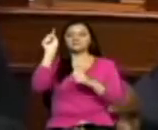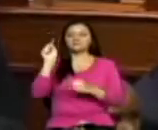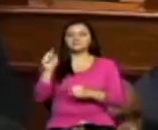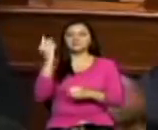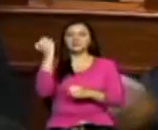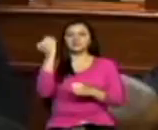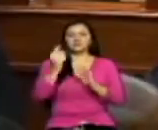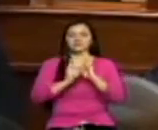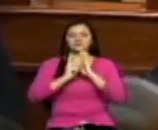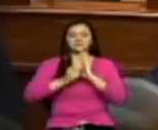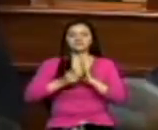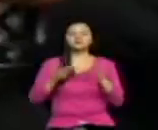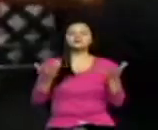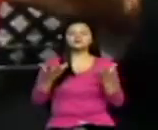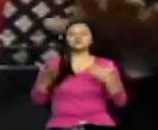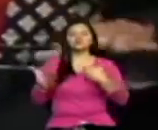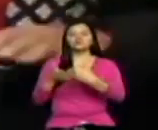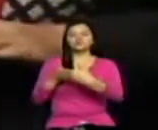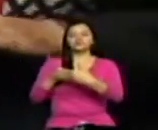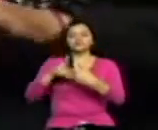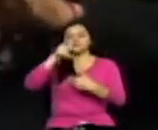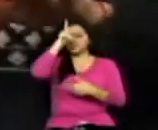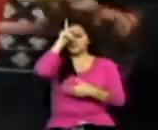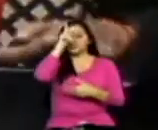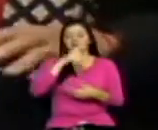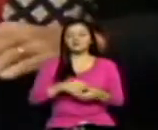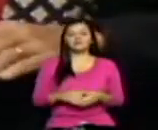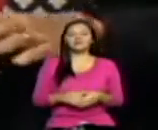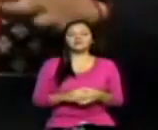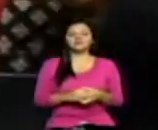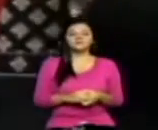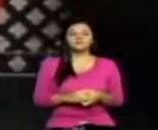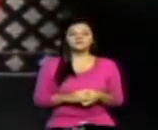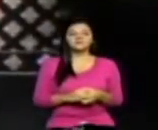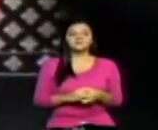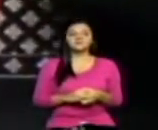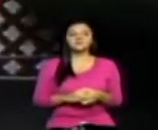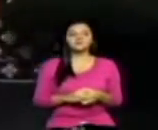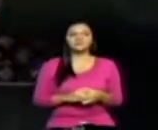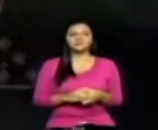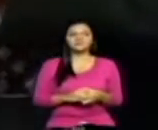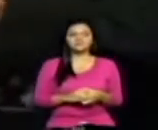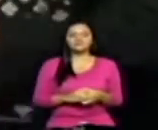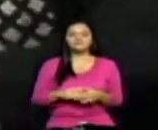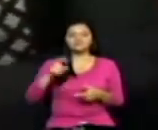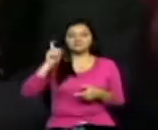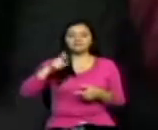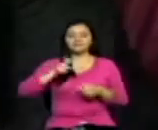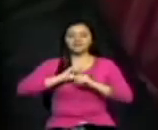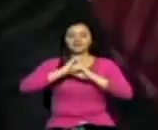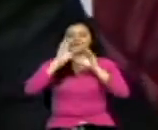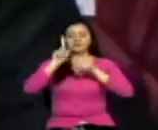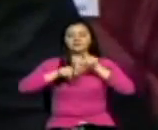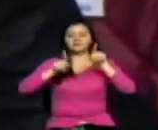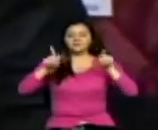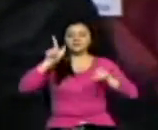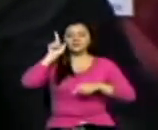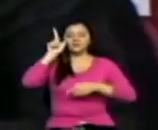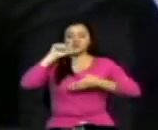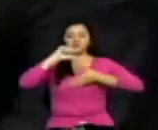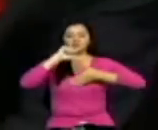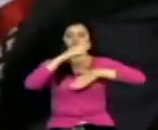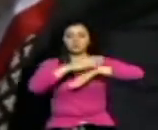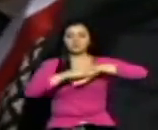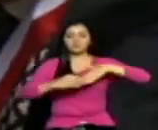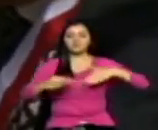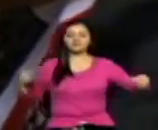minutos. En la vecina República del Perú. Debemos señalar que varios líderes sudamericanos